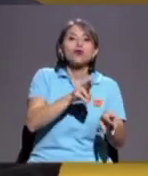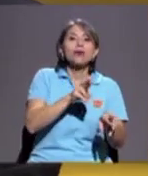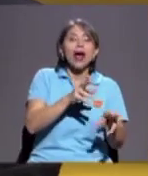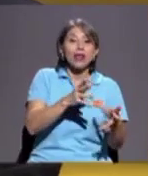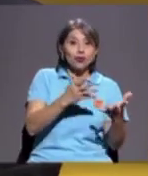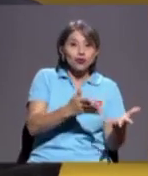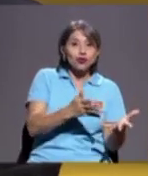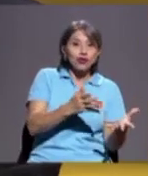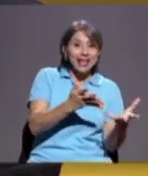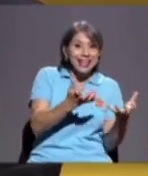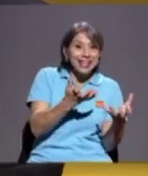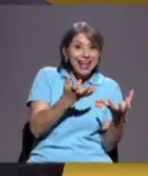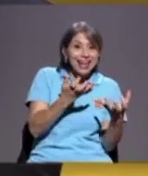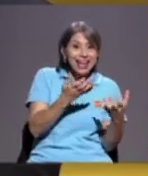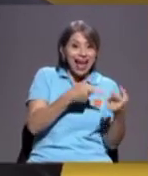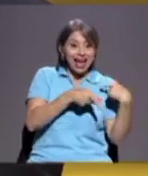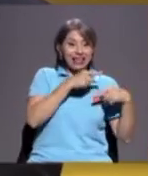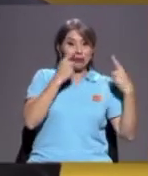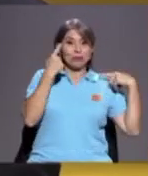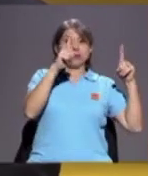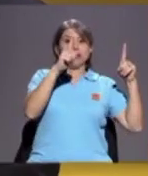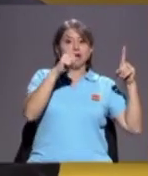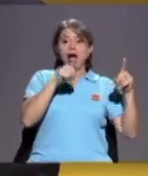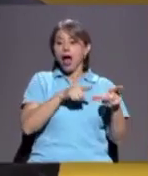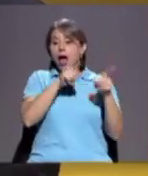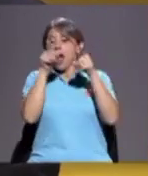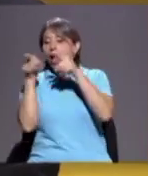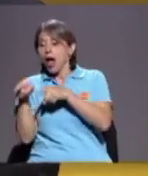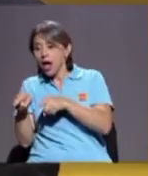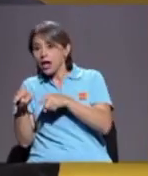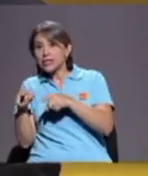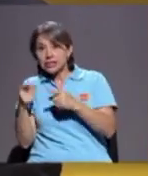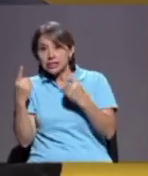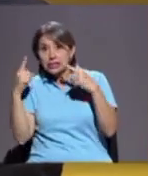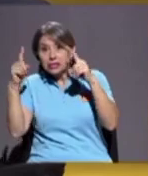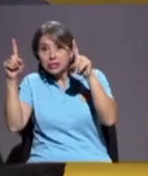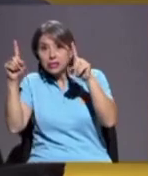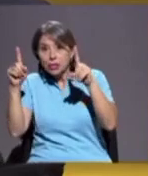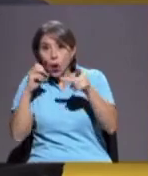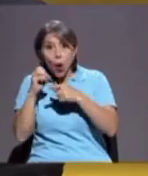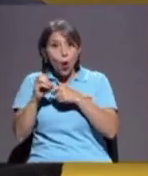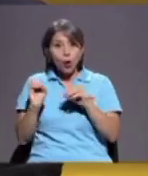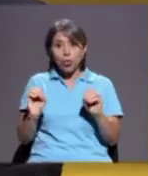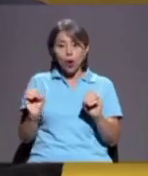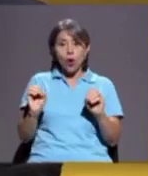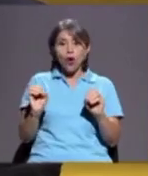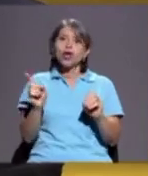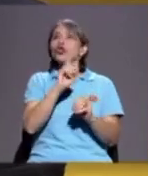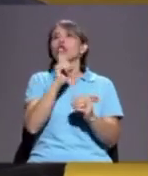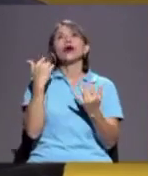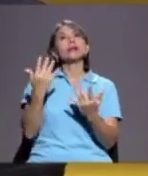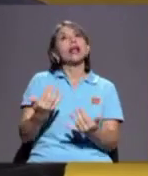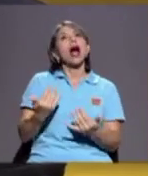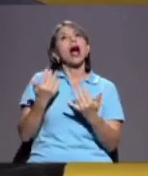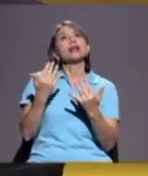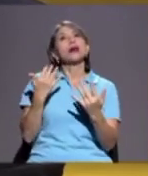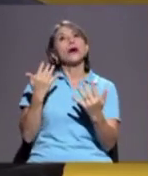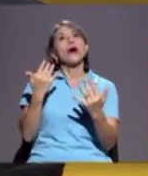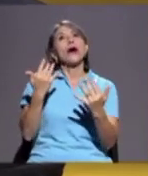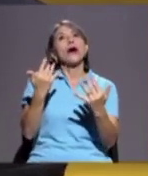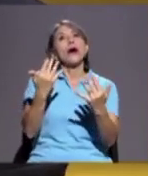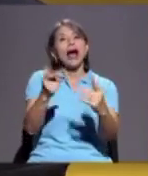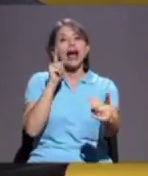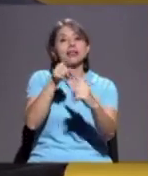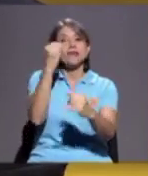no se están obteniendo. Y no esperarse hasta el final, que ese es el gran problema, ¿verdad? Se espera hasta el final y resulta que se encuentra